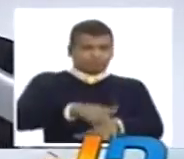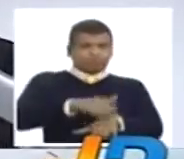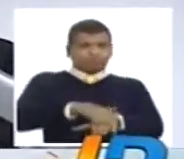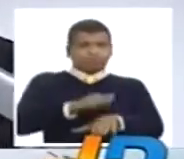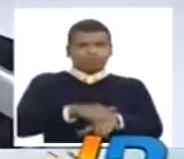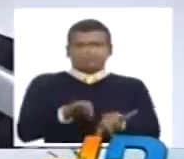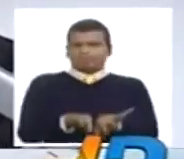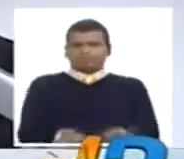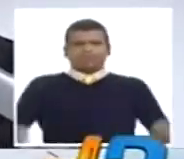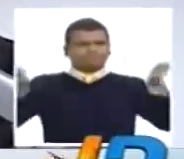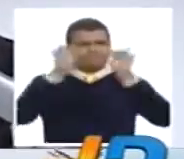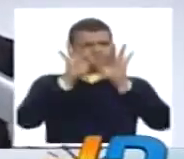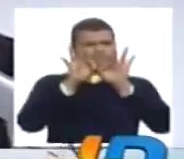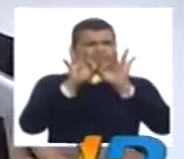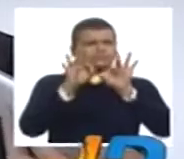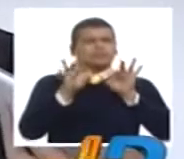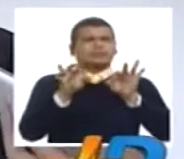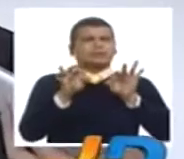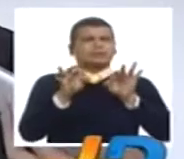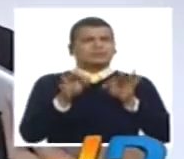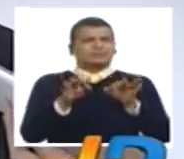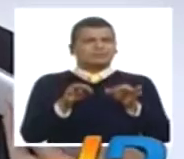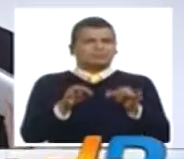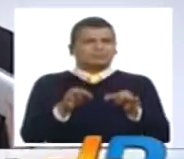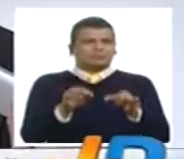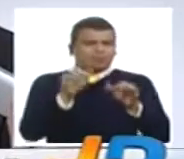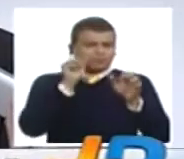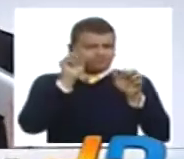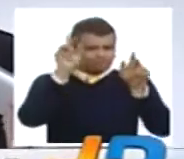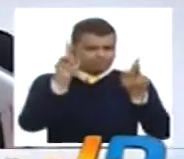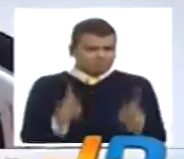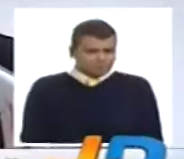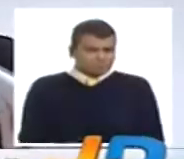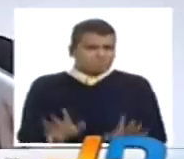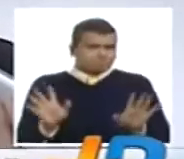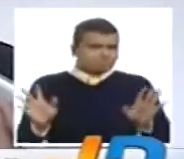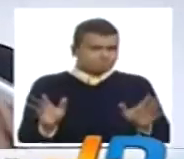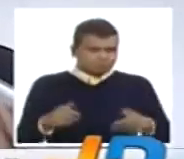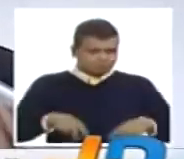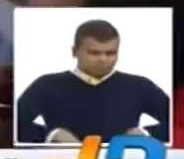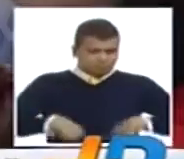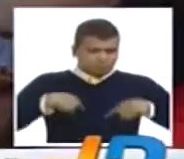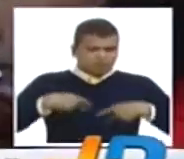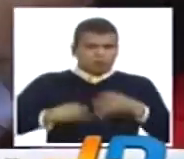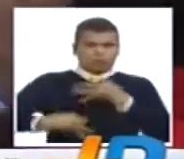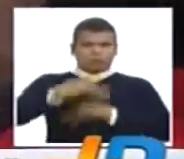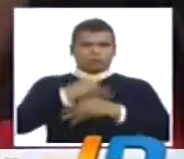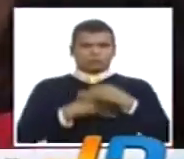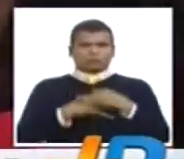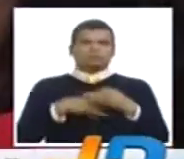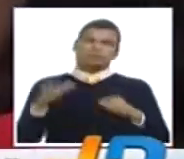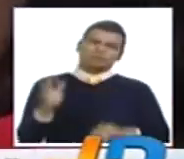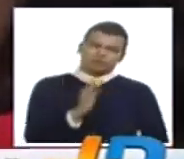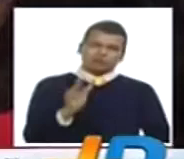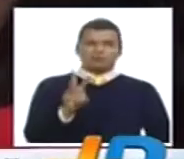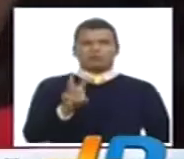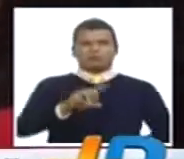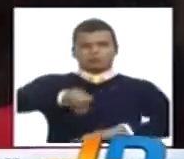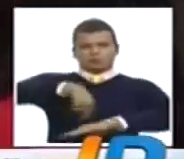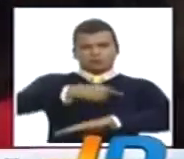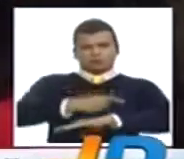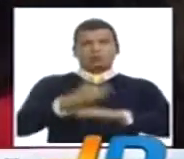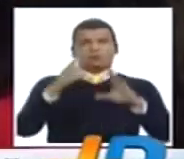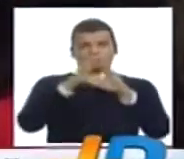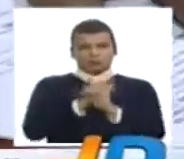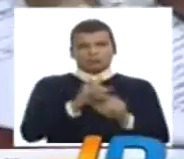lo más importante que puede tener cualquier ser humano es la preservación de su vida. Hacia las 8 de la noche, alias Porrón